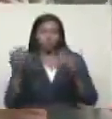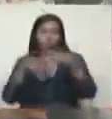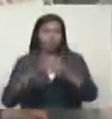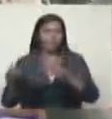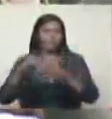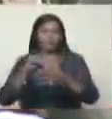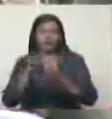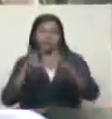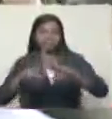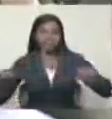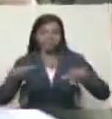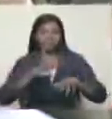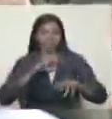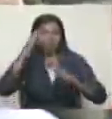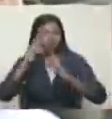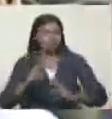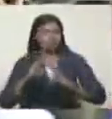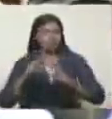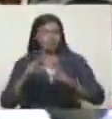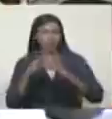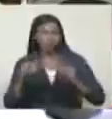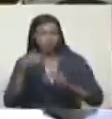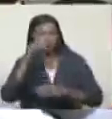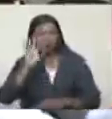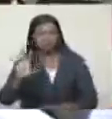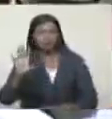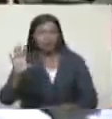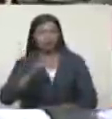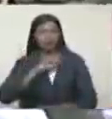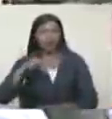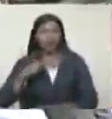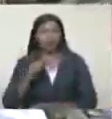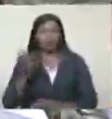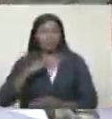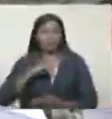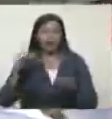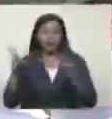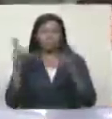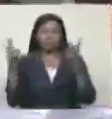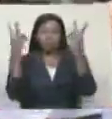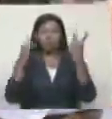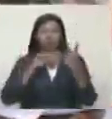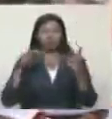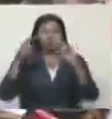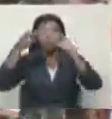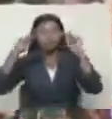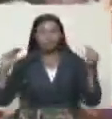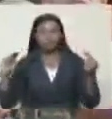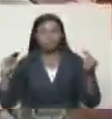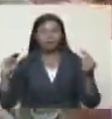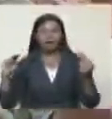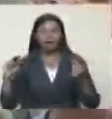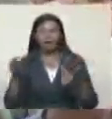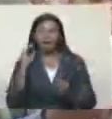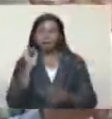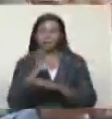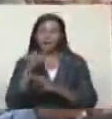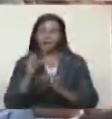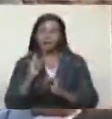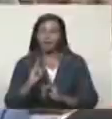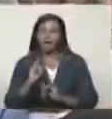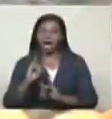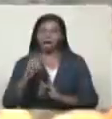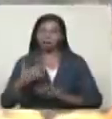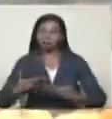integridad territorial, de respeto al país. Nuestra gran victoria es la paz. Es parte del mensaje cuando ya